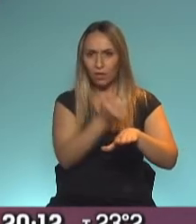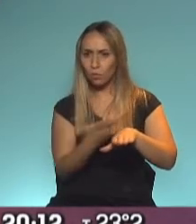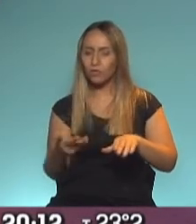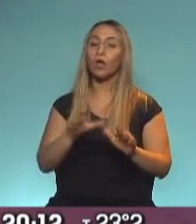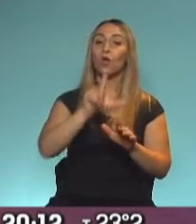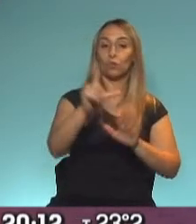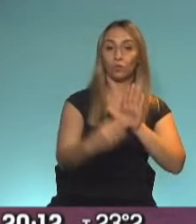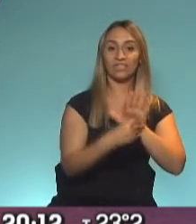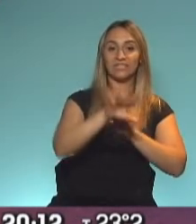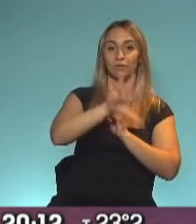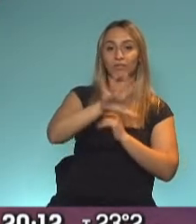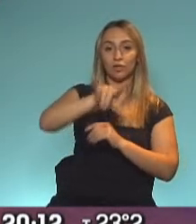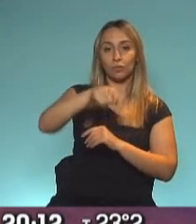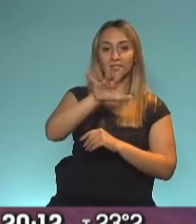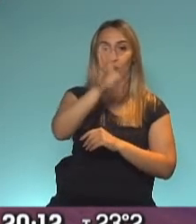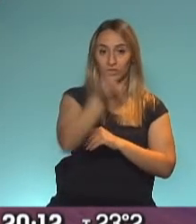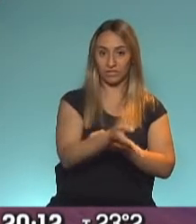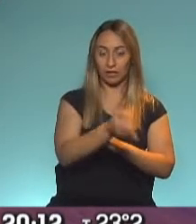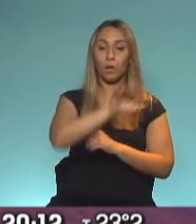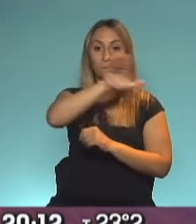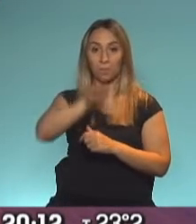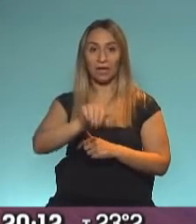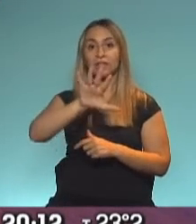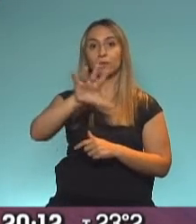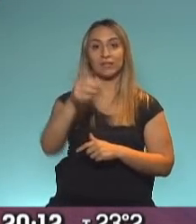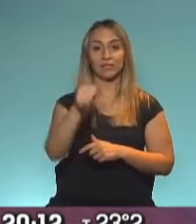se registraba 55,5%, en tanto el martes